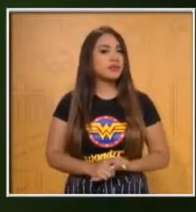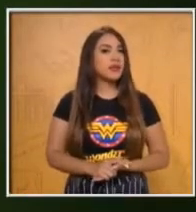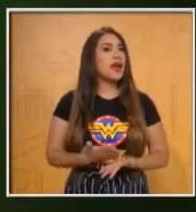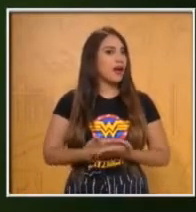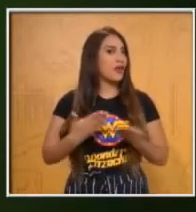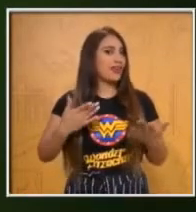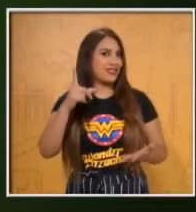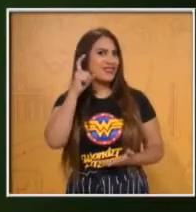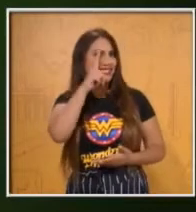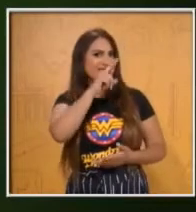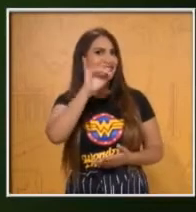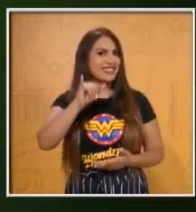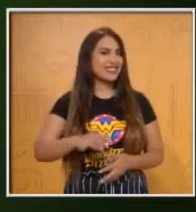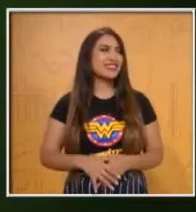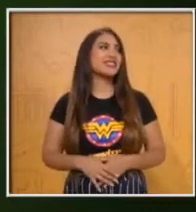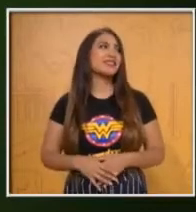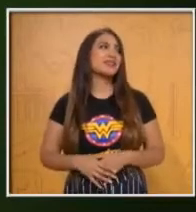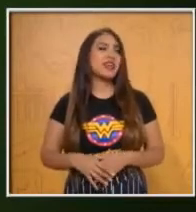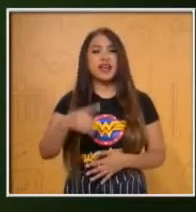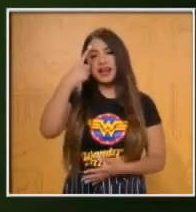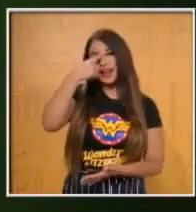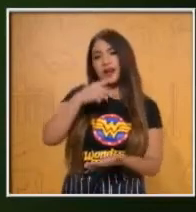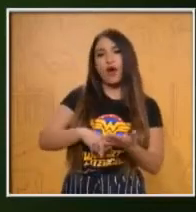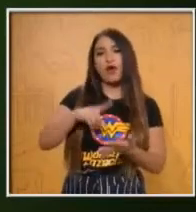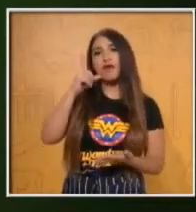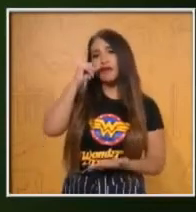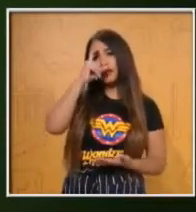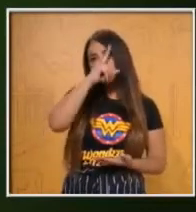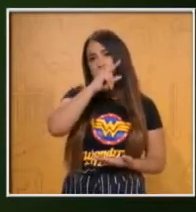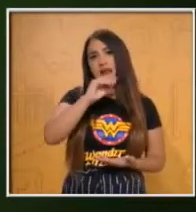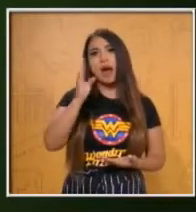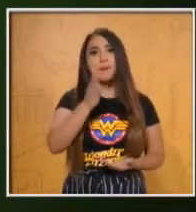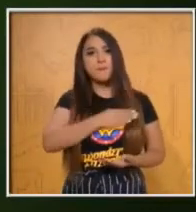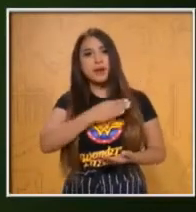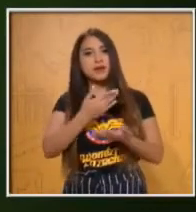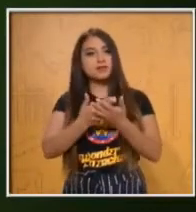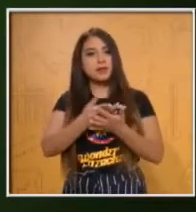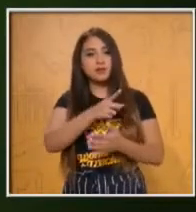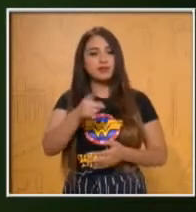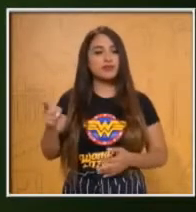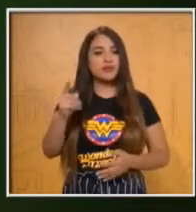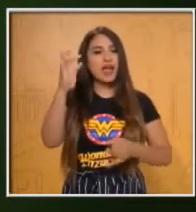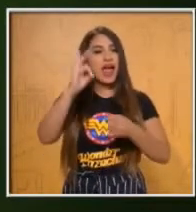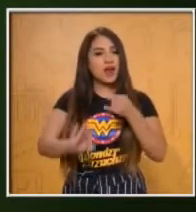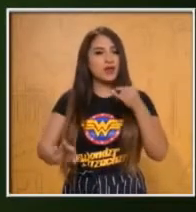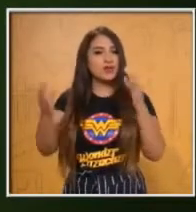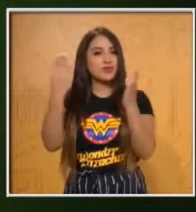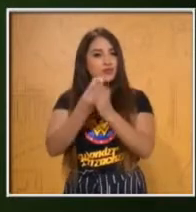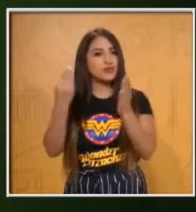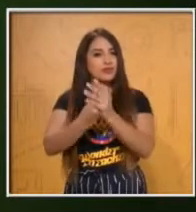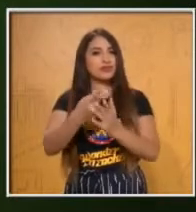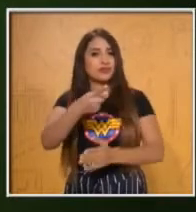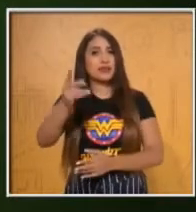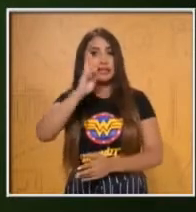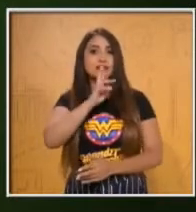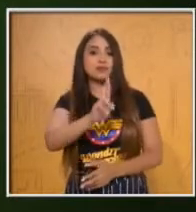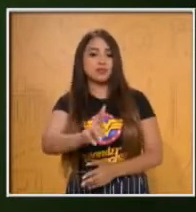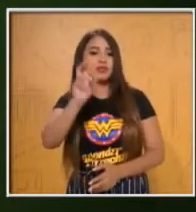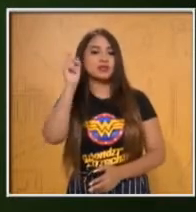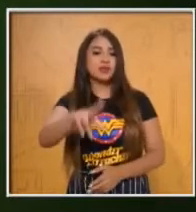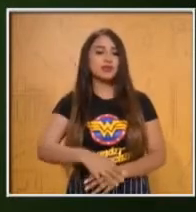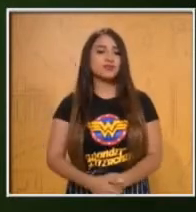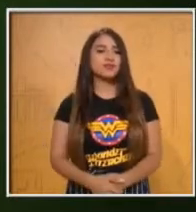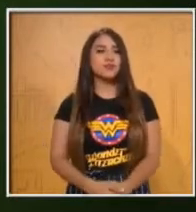algo difícil. Sí, yo creo que sí, van a batallar un poquito, pero bueno, esperemos que para el final de la clase ya sepamos cuál es el resultado, la